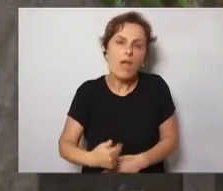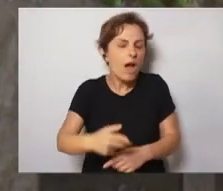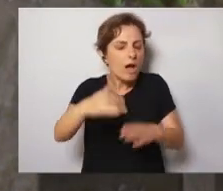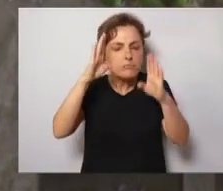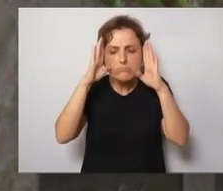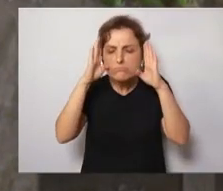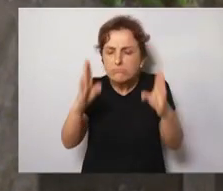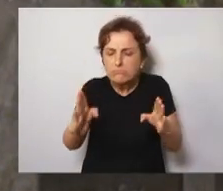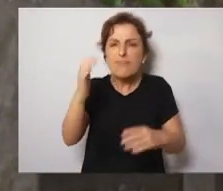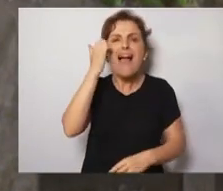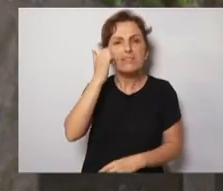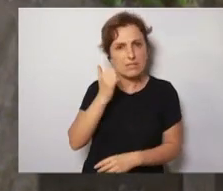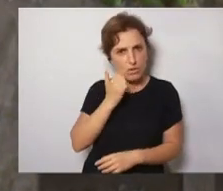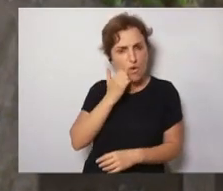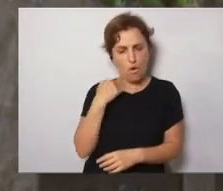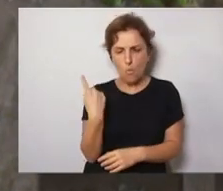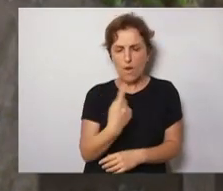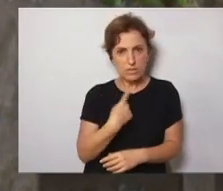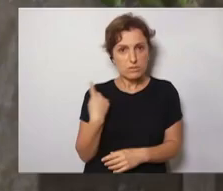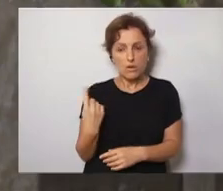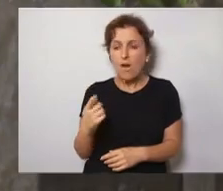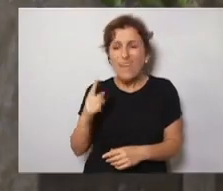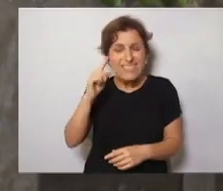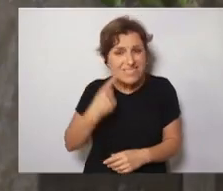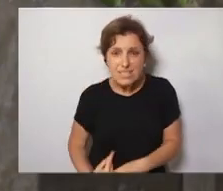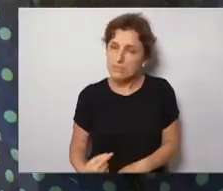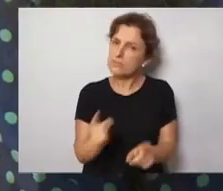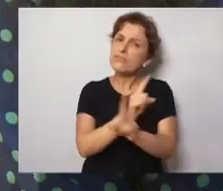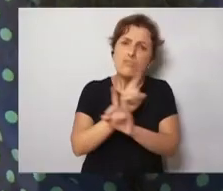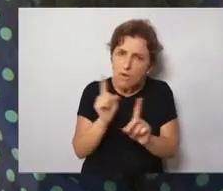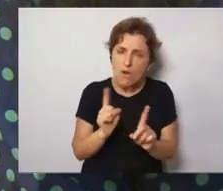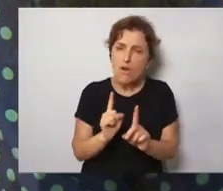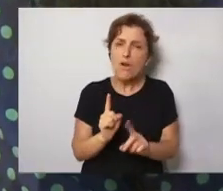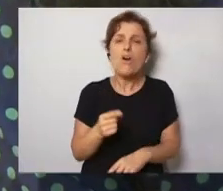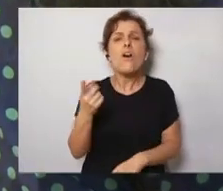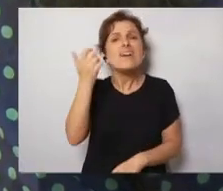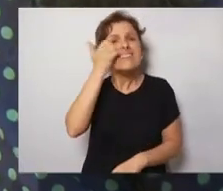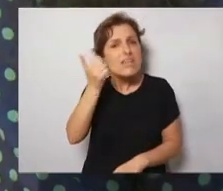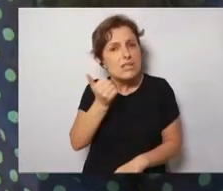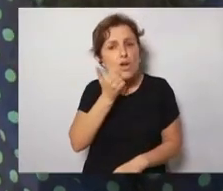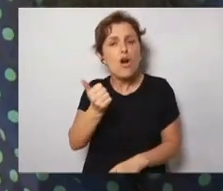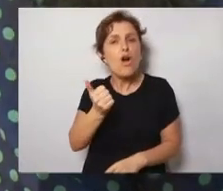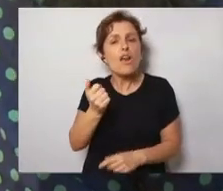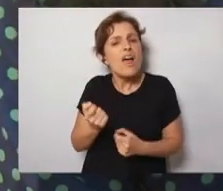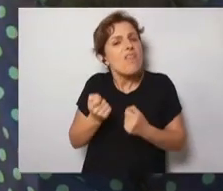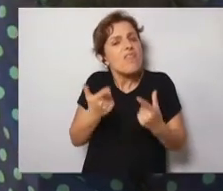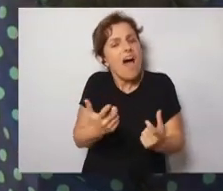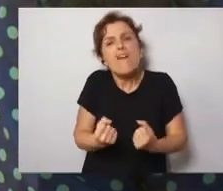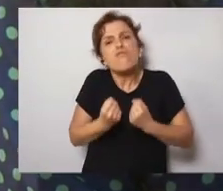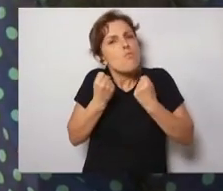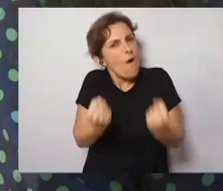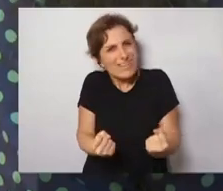a nuestro señor no estén tristes porque la alegría en el señor es la